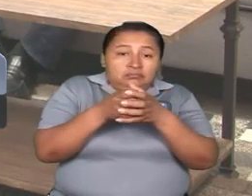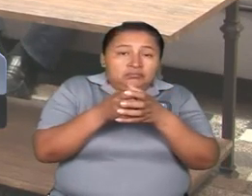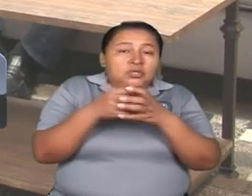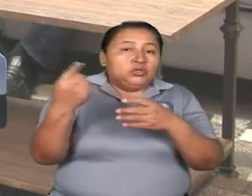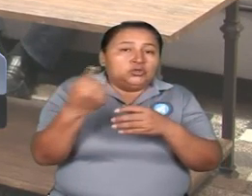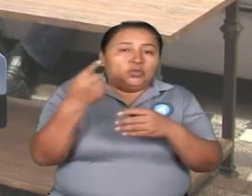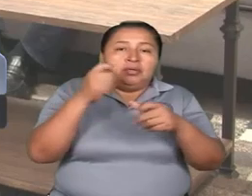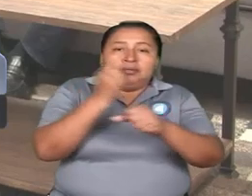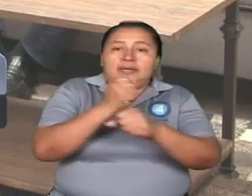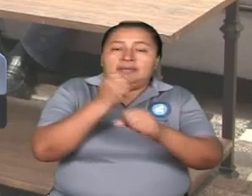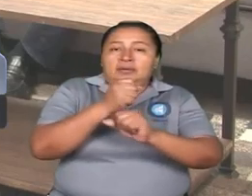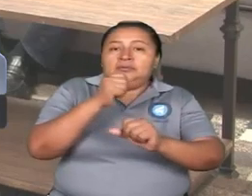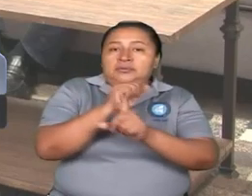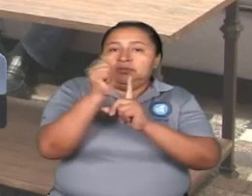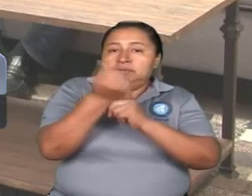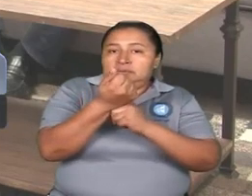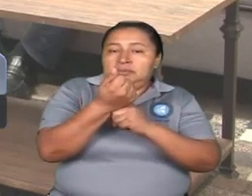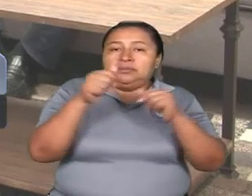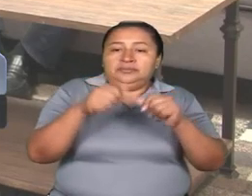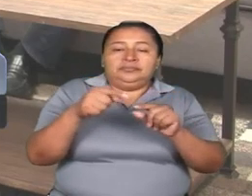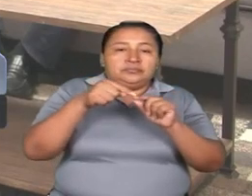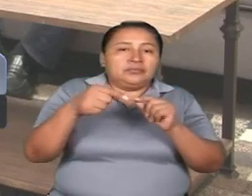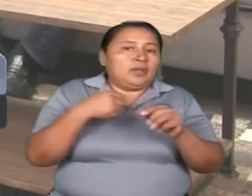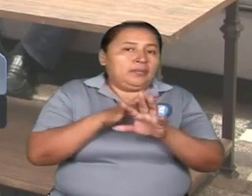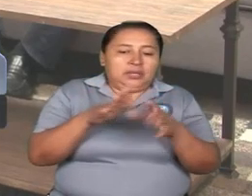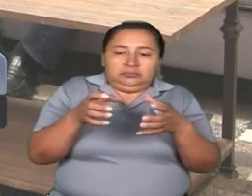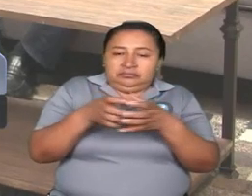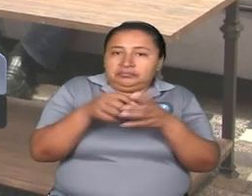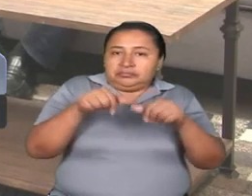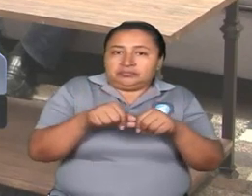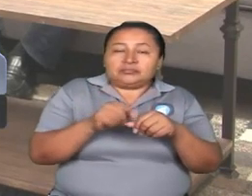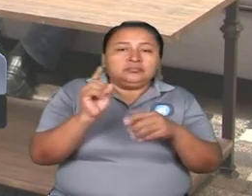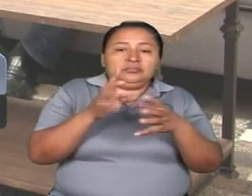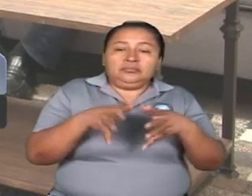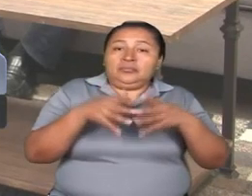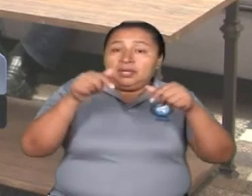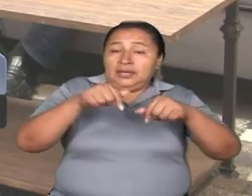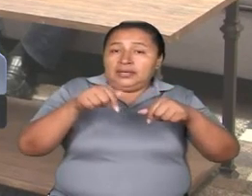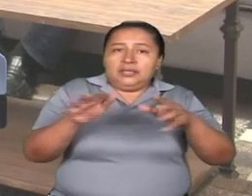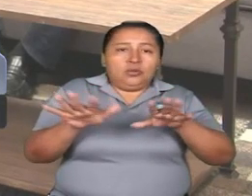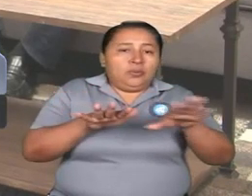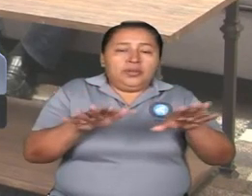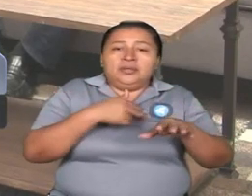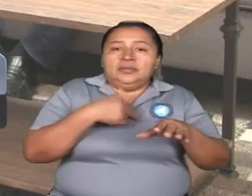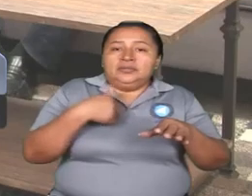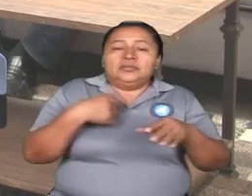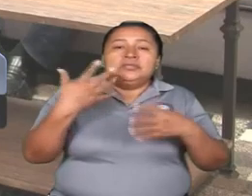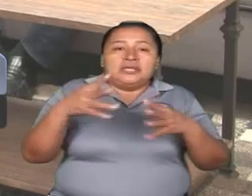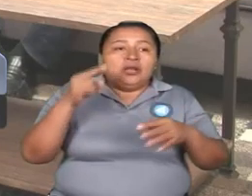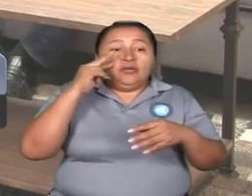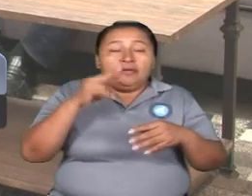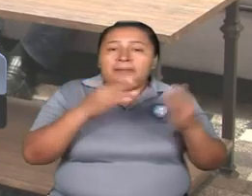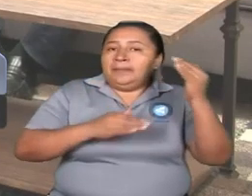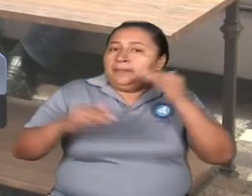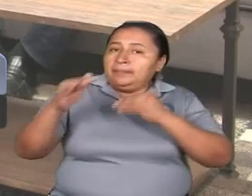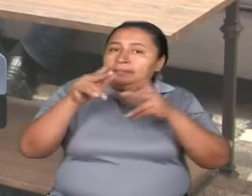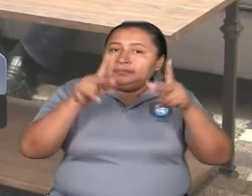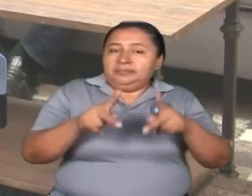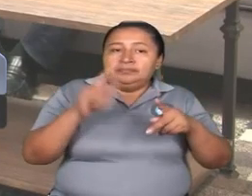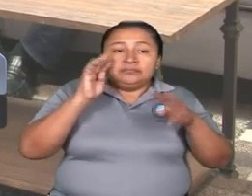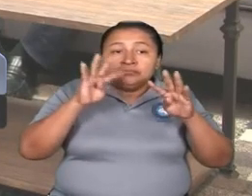el del trabajo parlamentario, el de los juristas. Visibilizar. ¿Ya? Entonces aquí esto ya es un canal que ya es visto por más